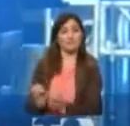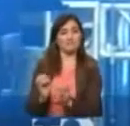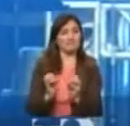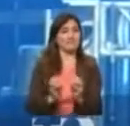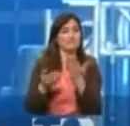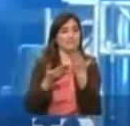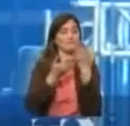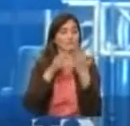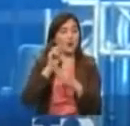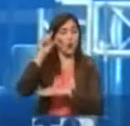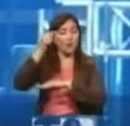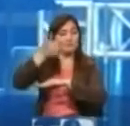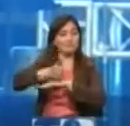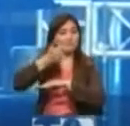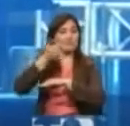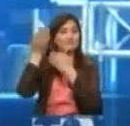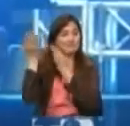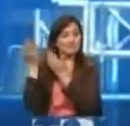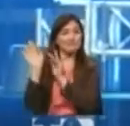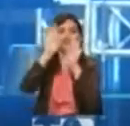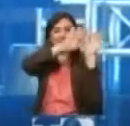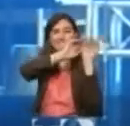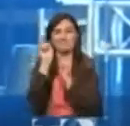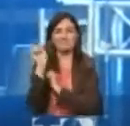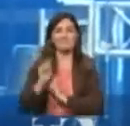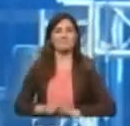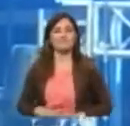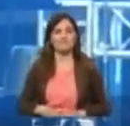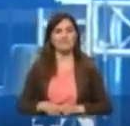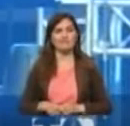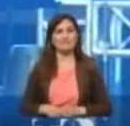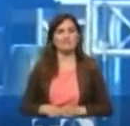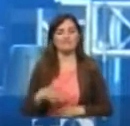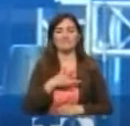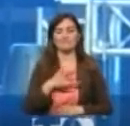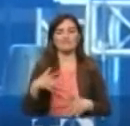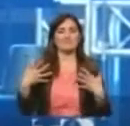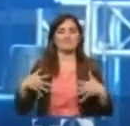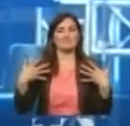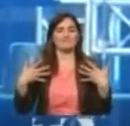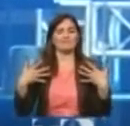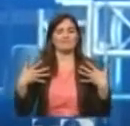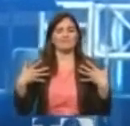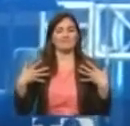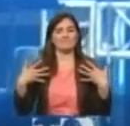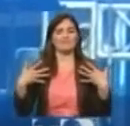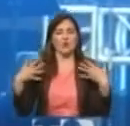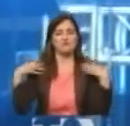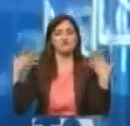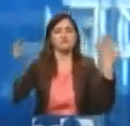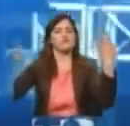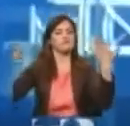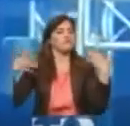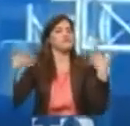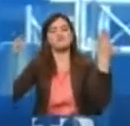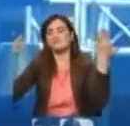del evento, el gobernador del Guayas, José Francisco Ceballos. En este marco de alegría, de felicidad, le rendimos